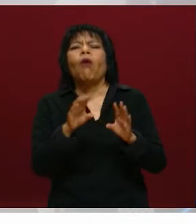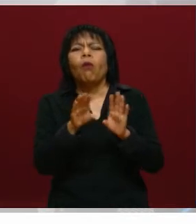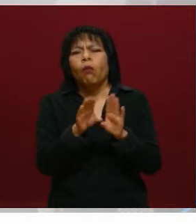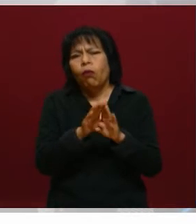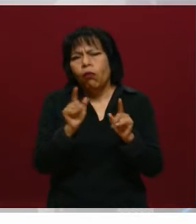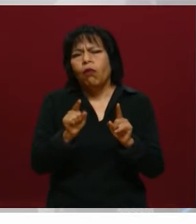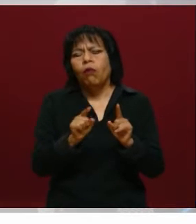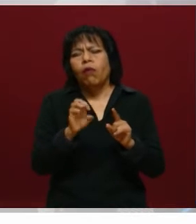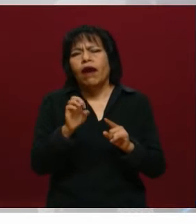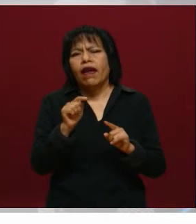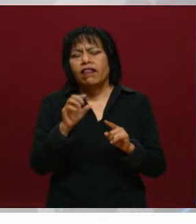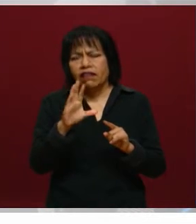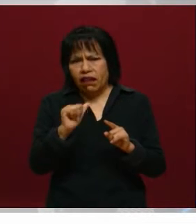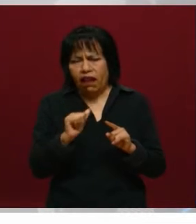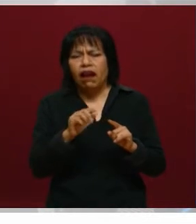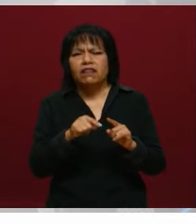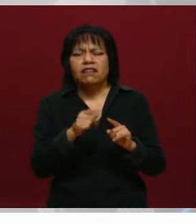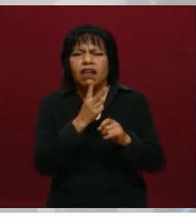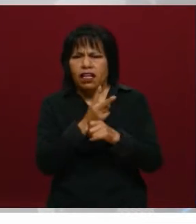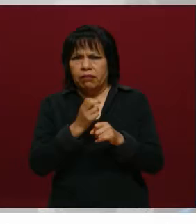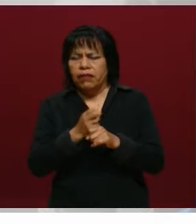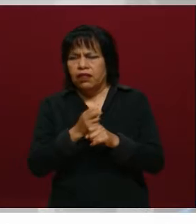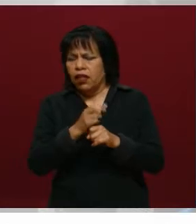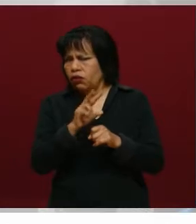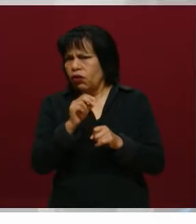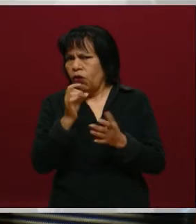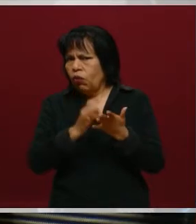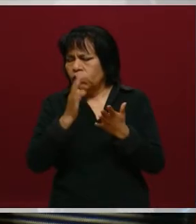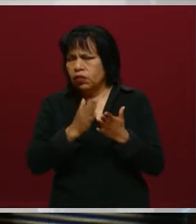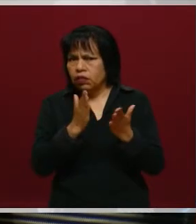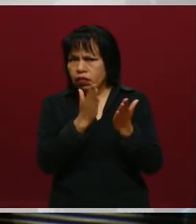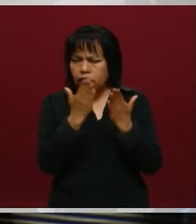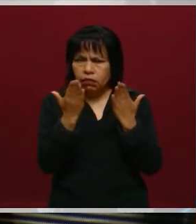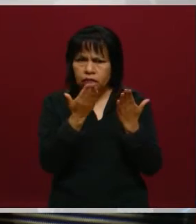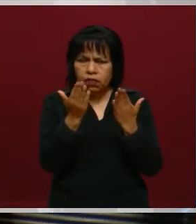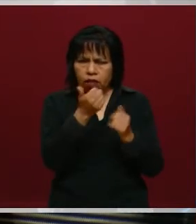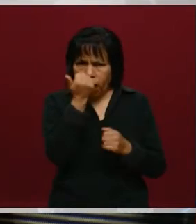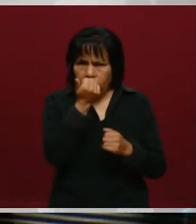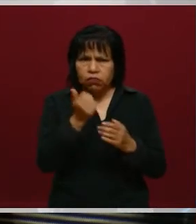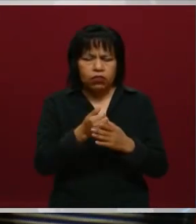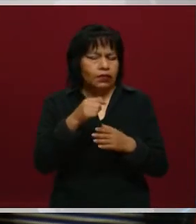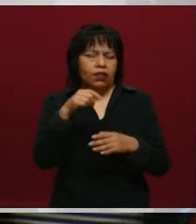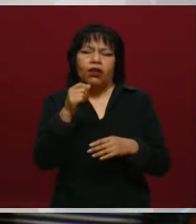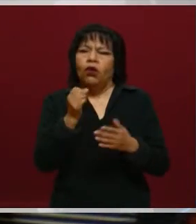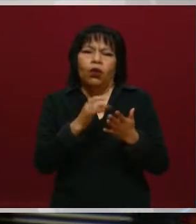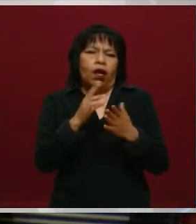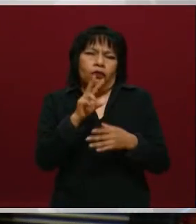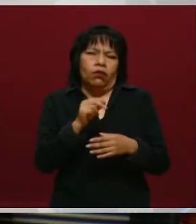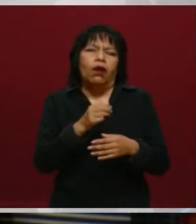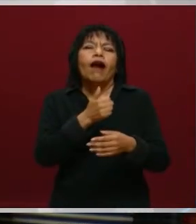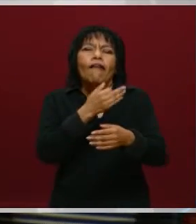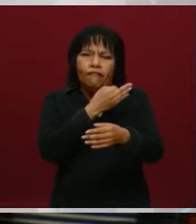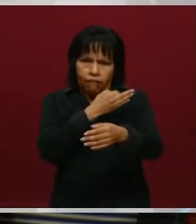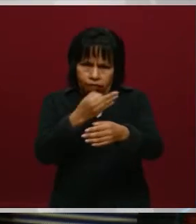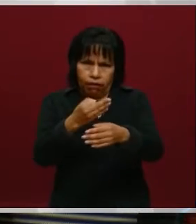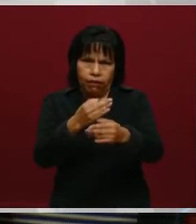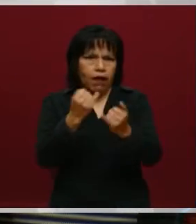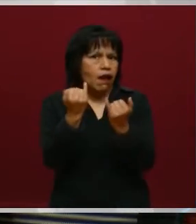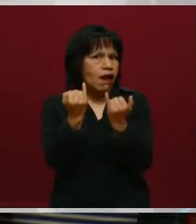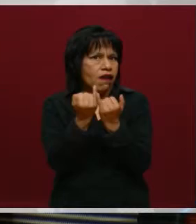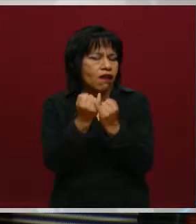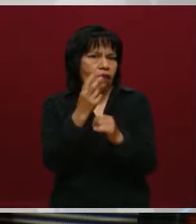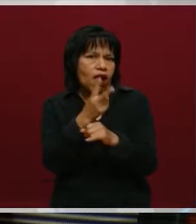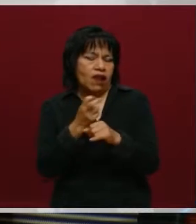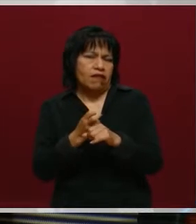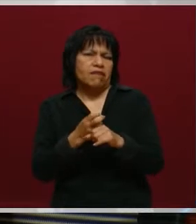cartillas éticas se invita no solamente a estudiantes sino también a las familias a la sociedad en general invita a vivir